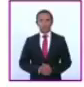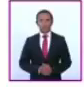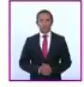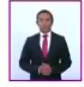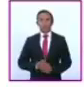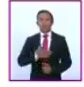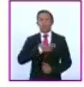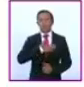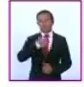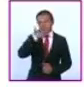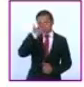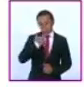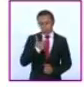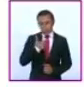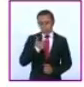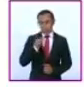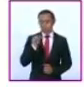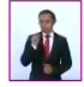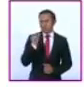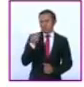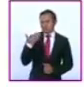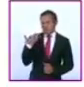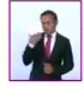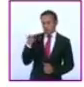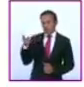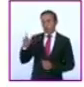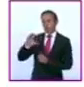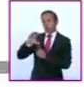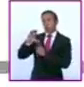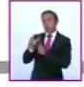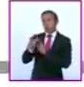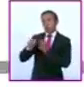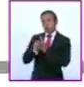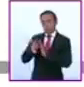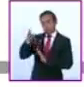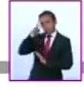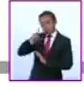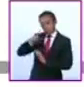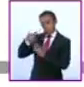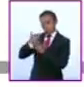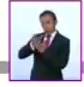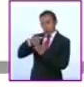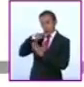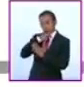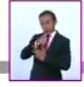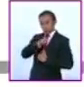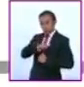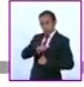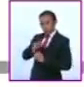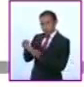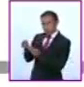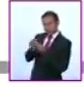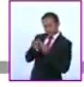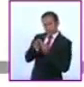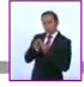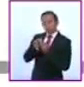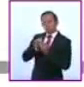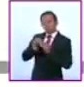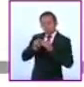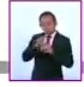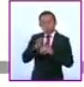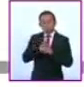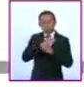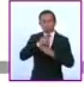muy buenas noches hace unos minutos he recibido del comité técnico asesor del conteo rápido la estimación de los resultados